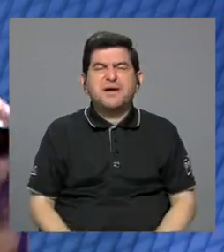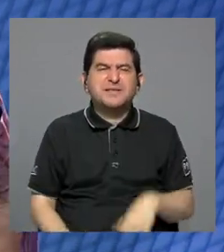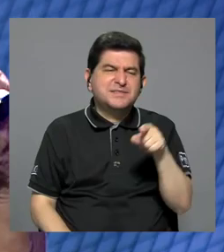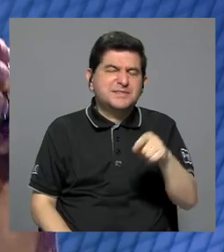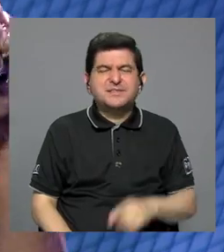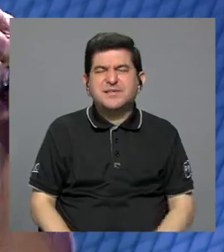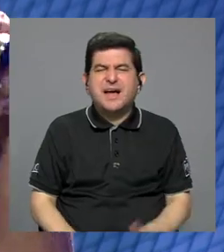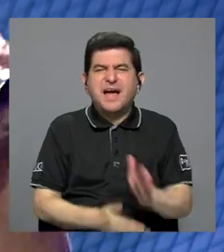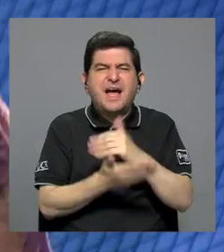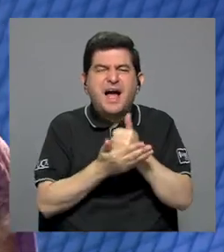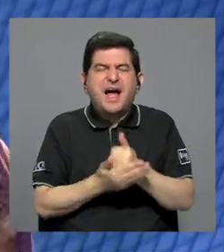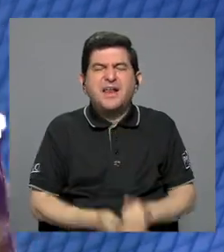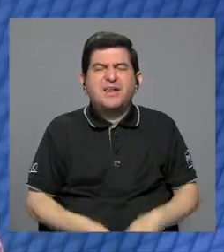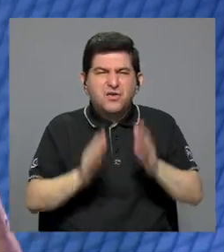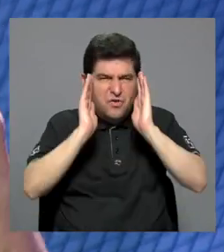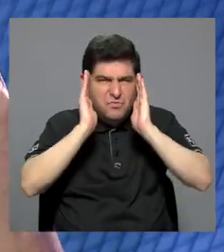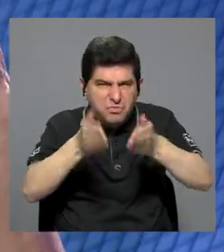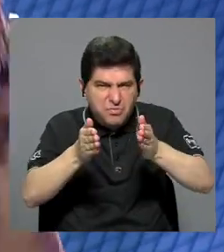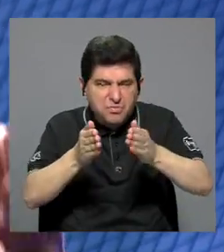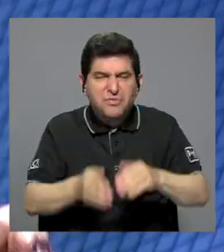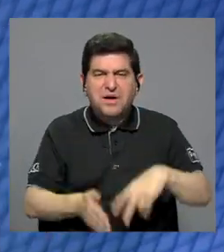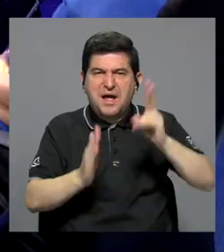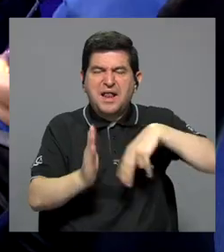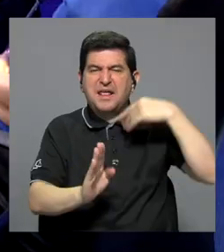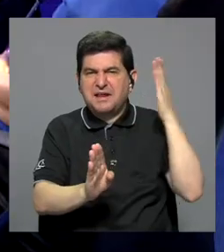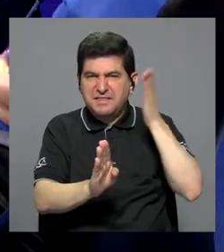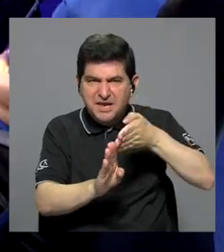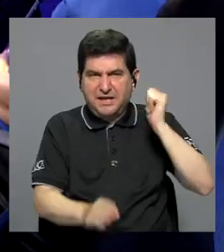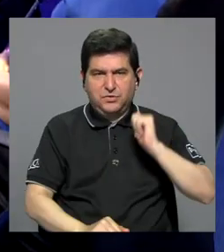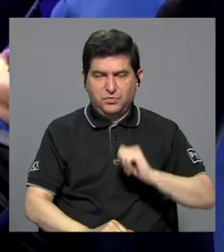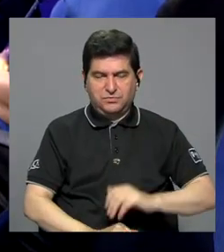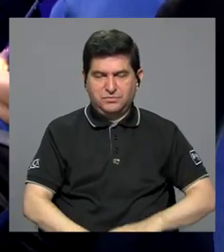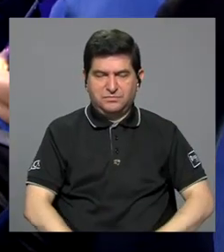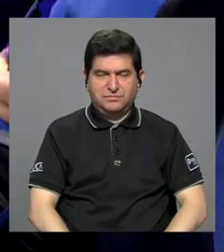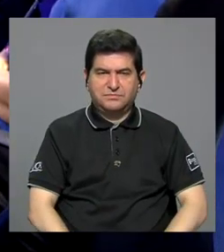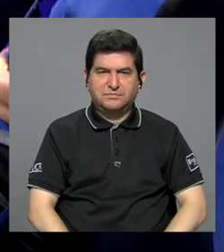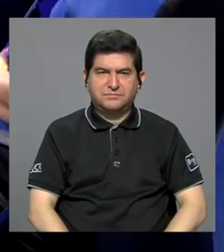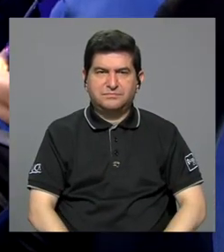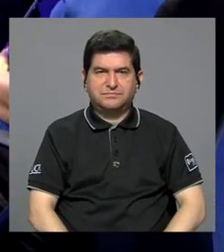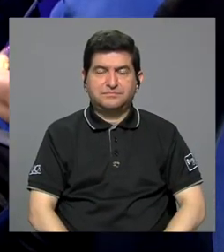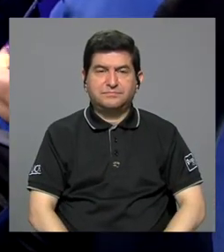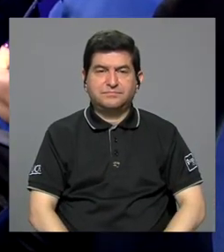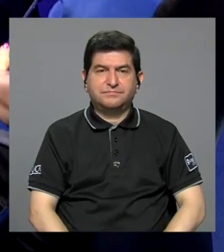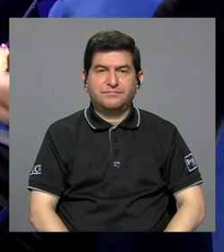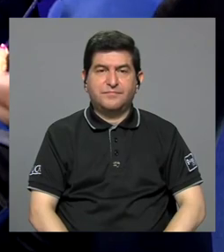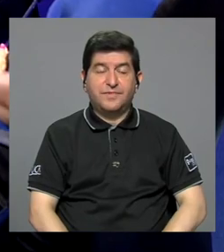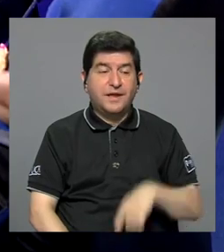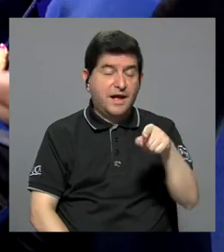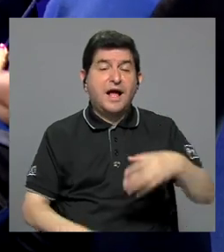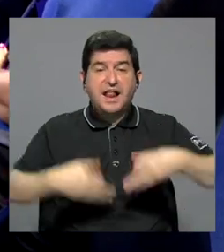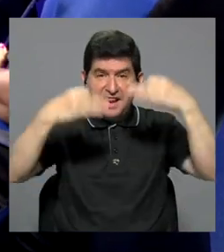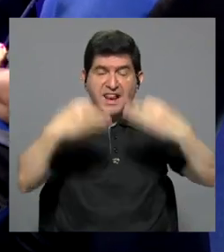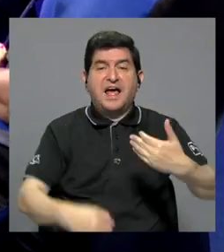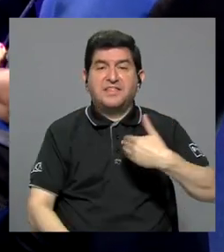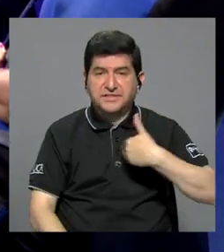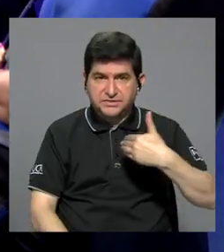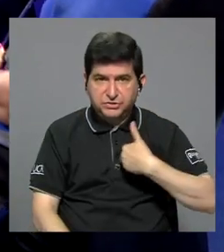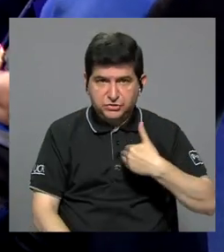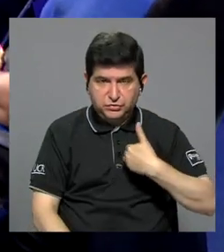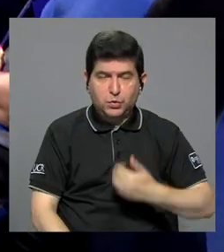alegoría, es algo que te está dirigiendo a decir, vamos a leer esto de esta manera. Y aquí la decisión que tomamos